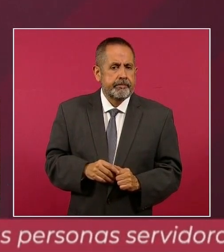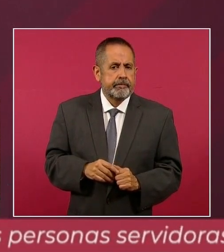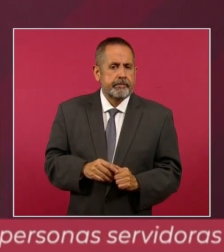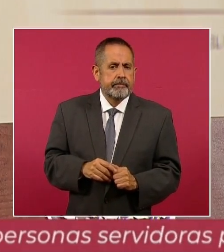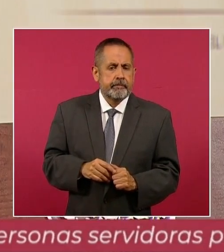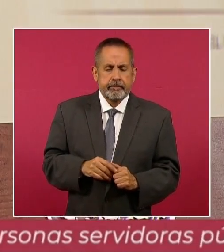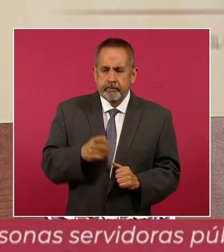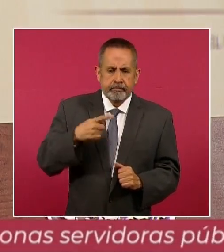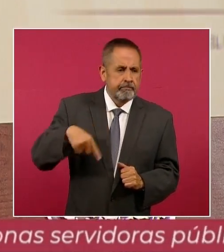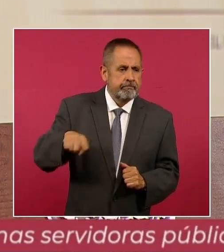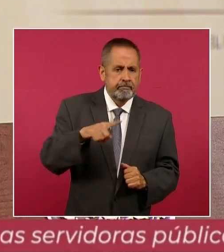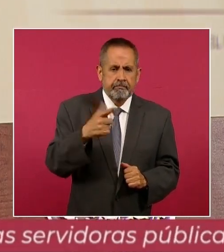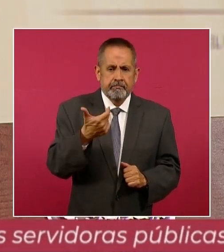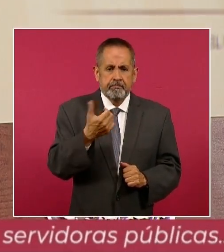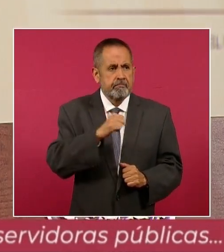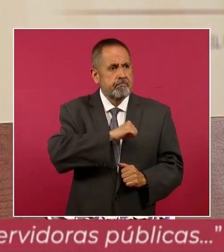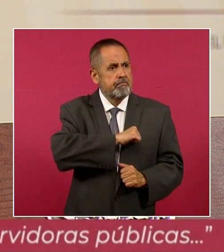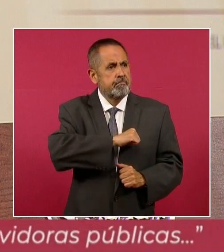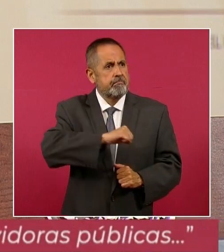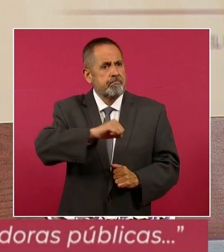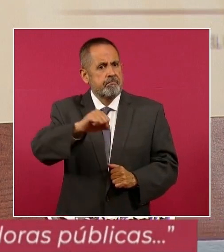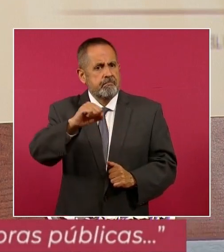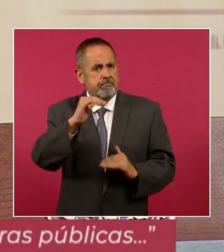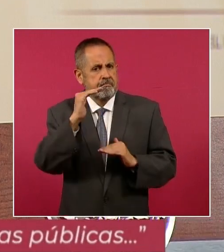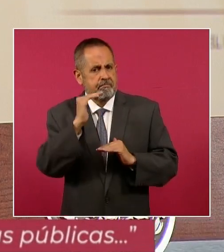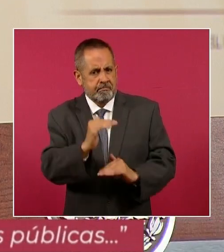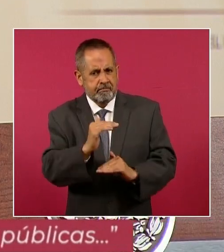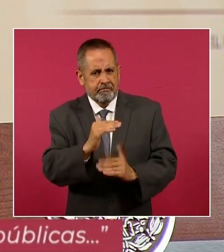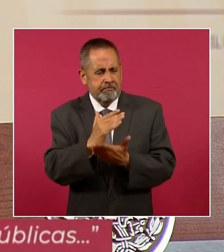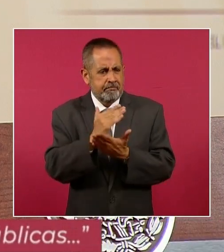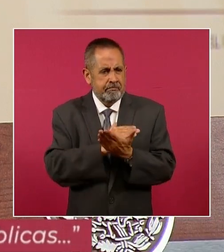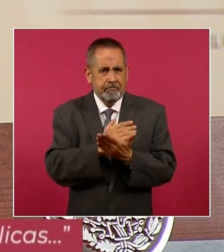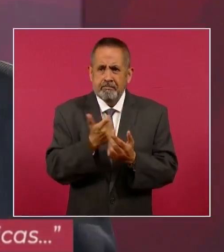frenar la inflación, que no haya carestía,